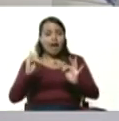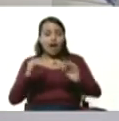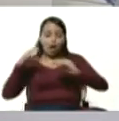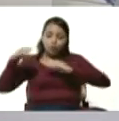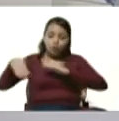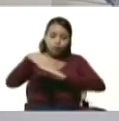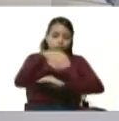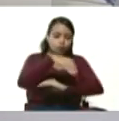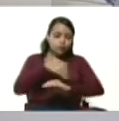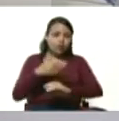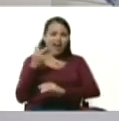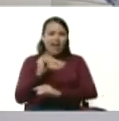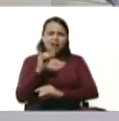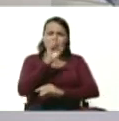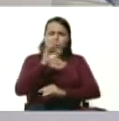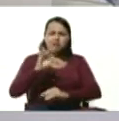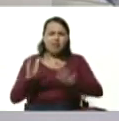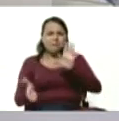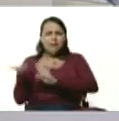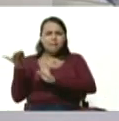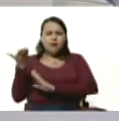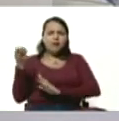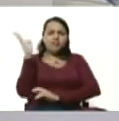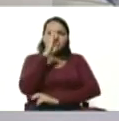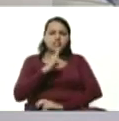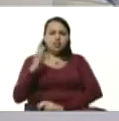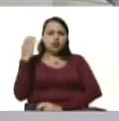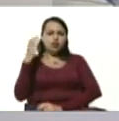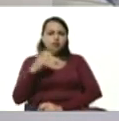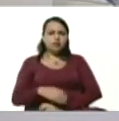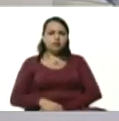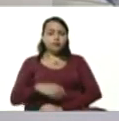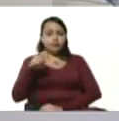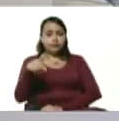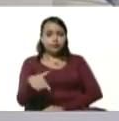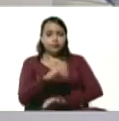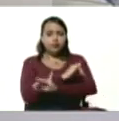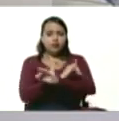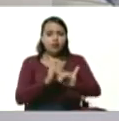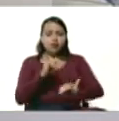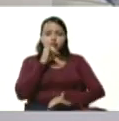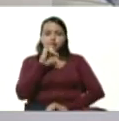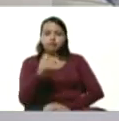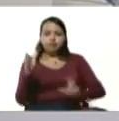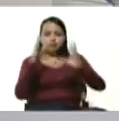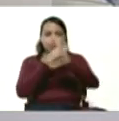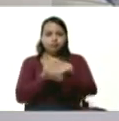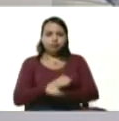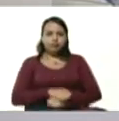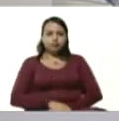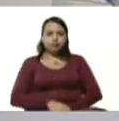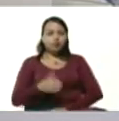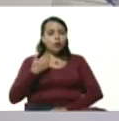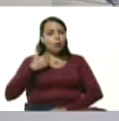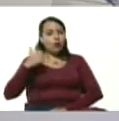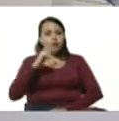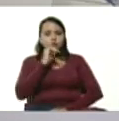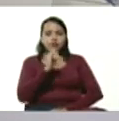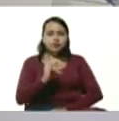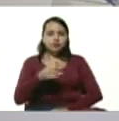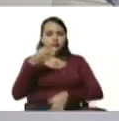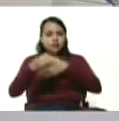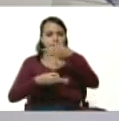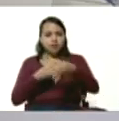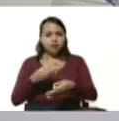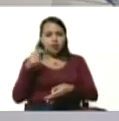con furbas exponenciales como Brasil y Colombia con este reporte cerramos la presente emisión estelar de la noticia cualquier otro hecho se lo contaremos